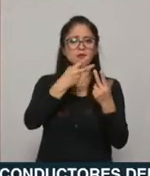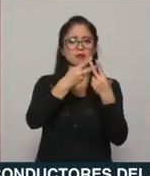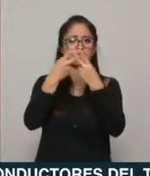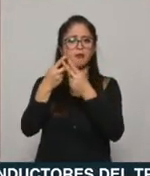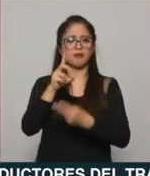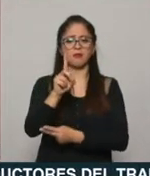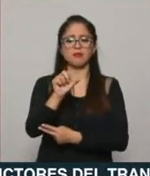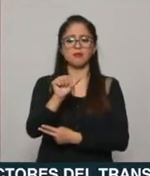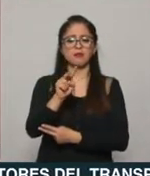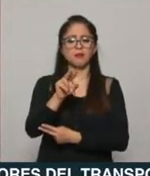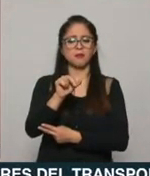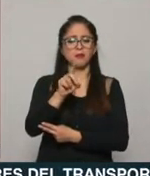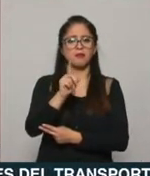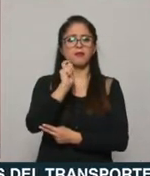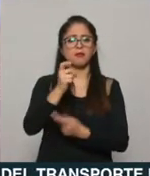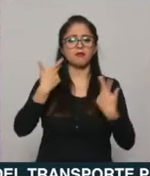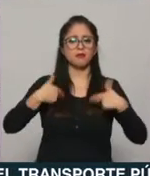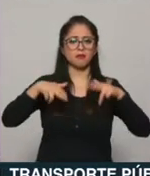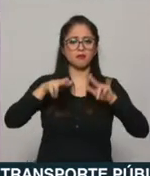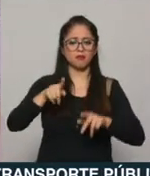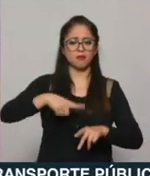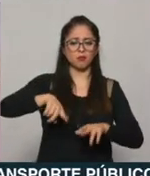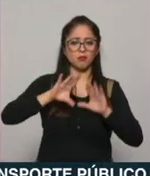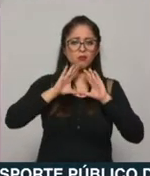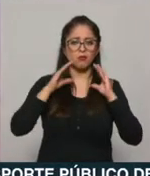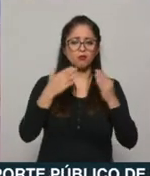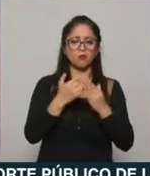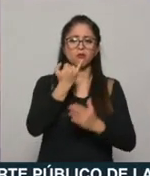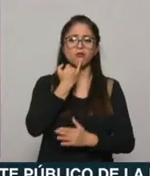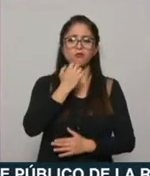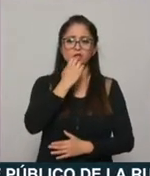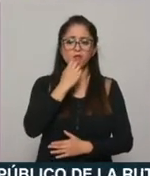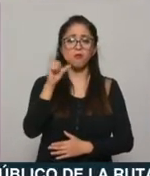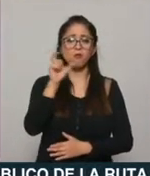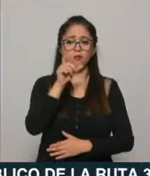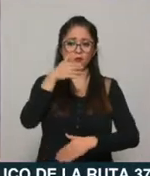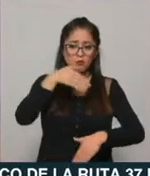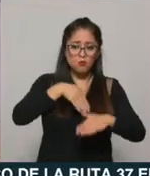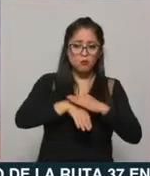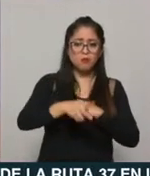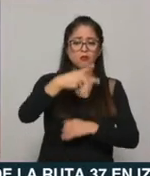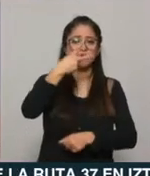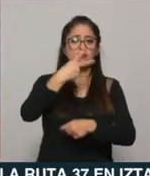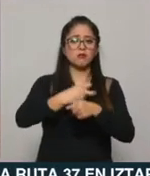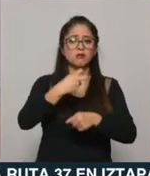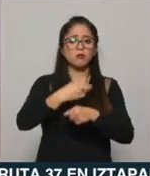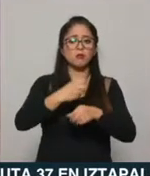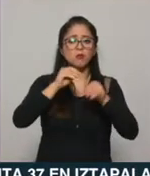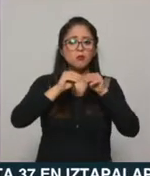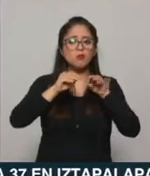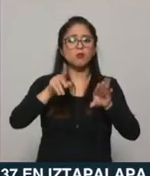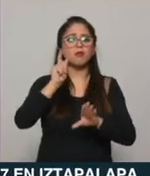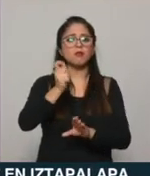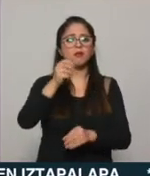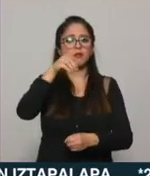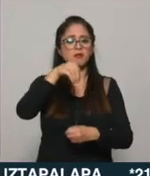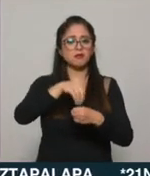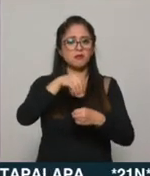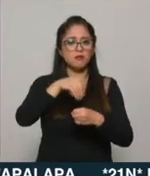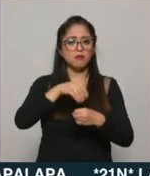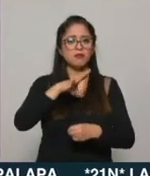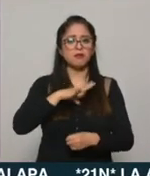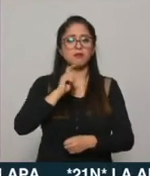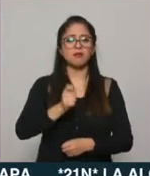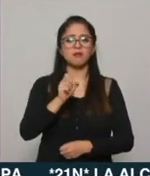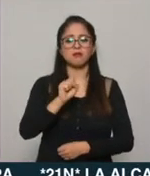símbolo distintivo de la comunidad judía. Al atravesar la puerta nos encontramos con una segunda fachada que nos revela el secreto. Hemos entrado a la